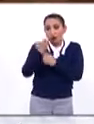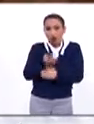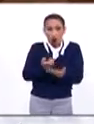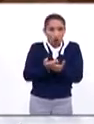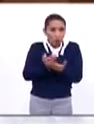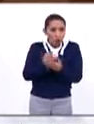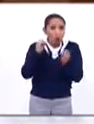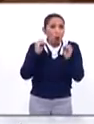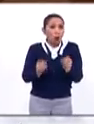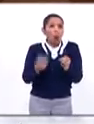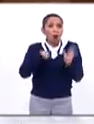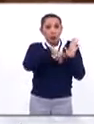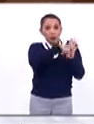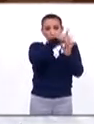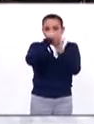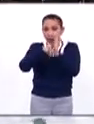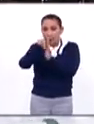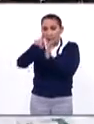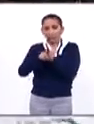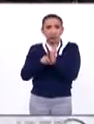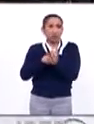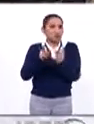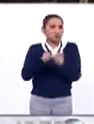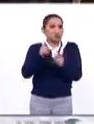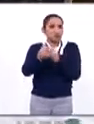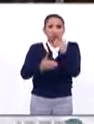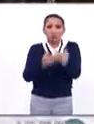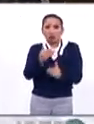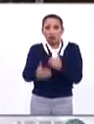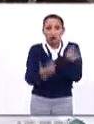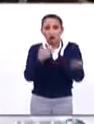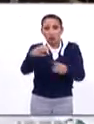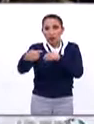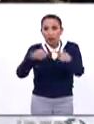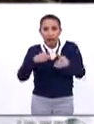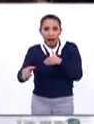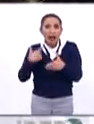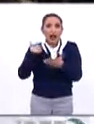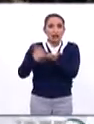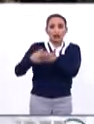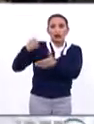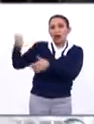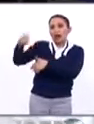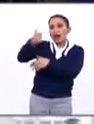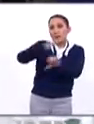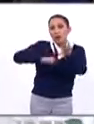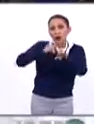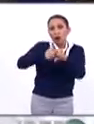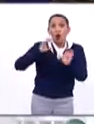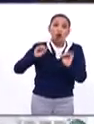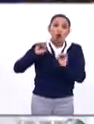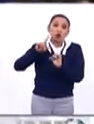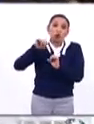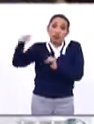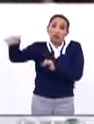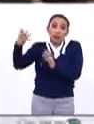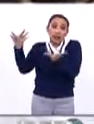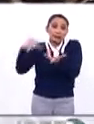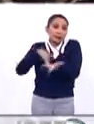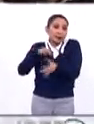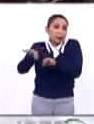¿no? O bien los departamentos de desarrollo comercial de las embajadas o los consulados que hagan esa tarea. Entonces